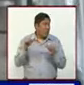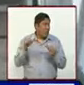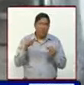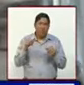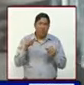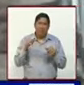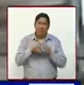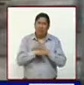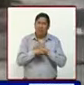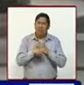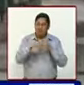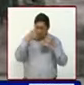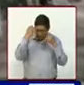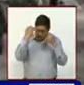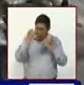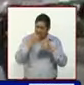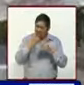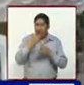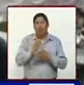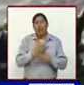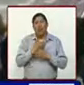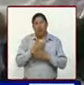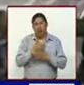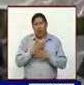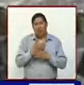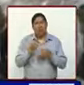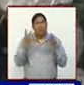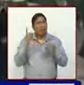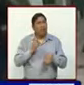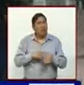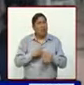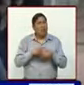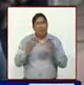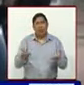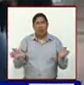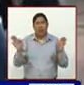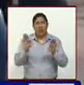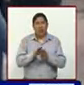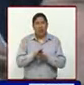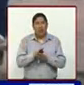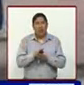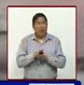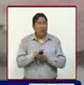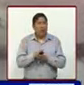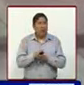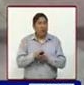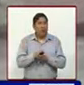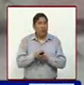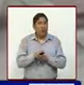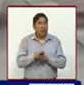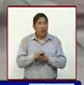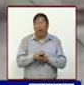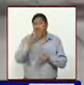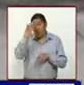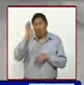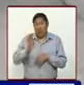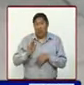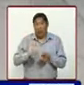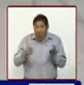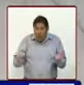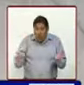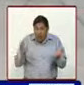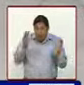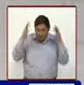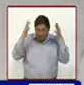estar adentro, compartir? Sí, no, ya es bastante tiempo que está cerrado, ¿no? ¿Sabías que ya se va a reaperturar? Ah, sí, no sabía,